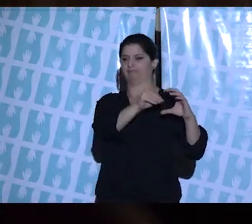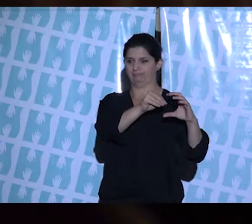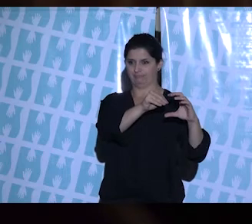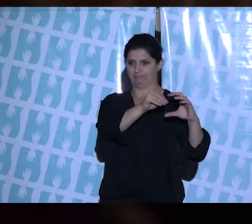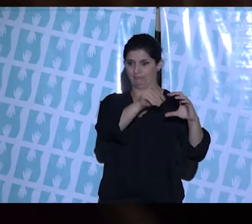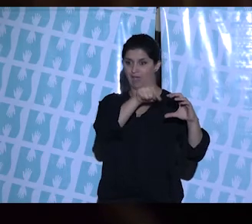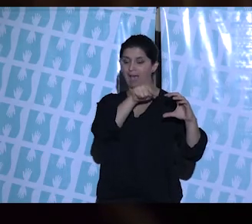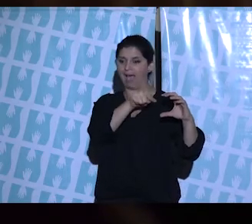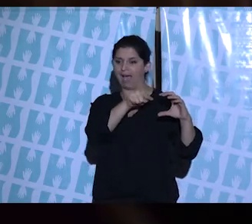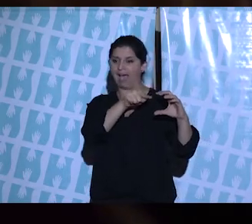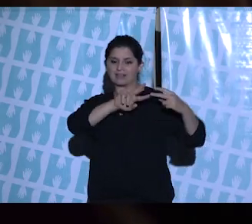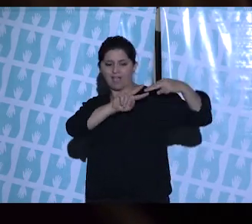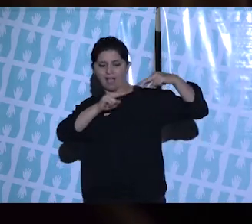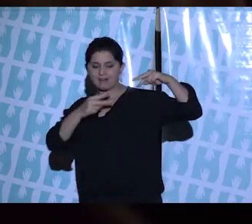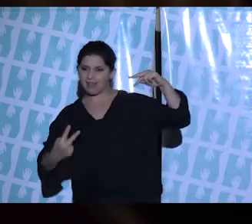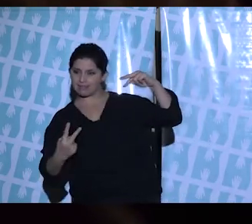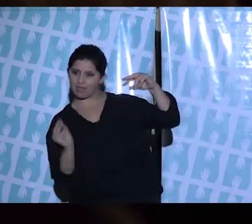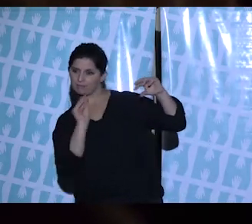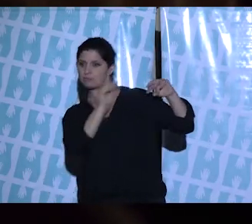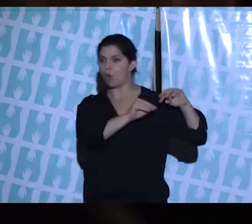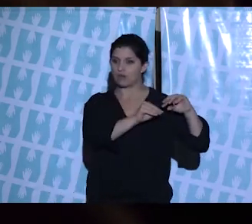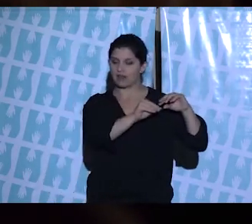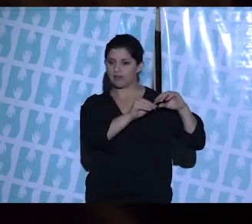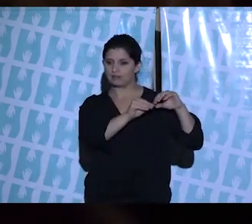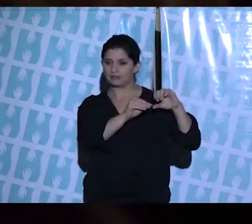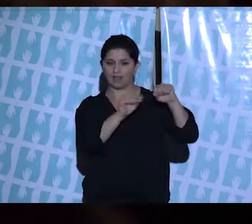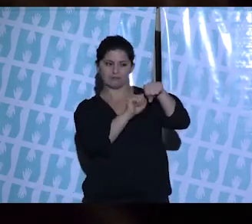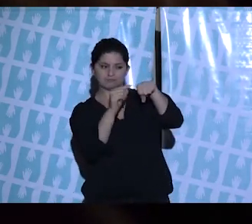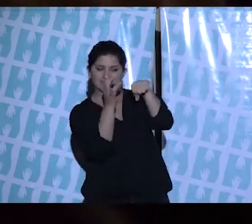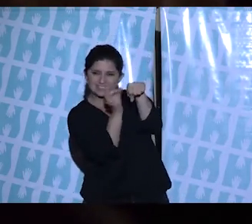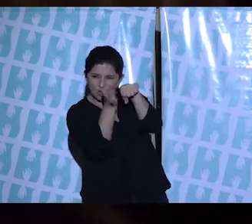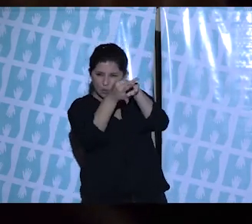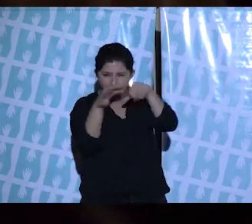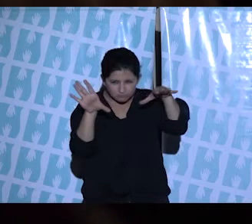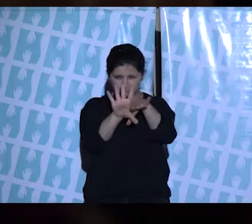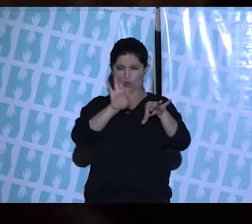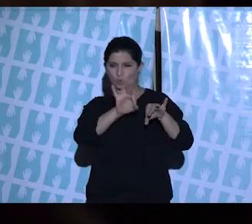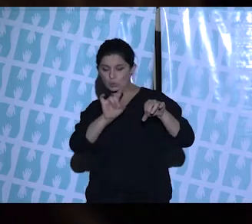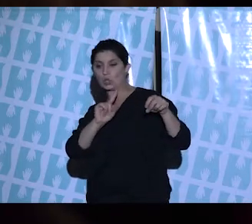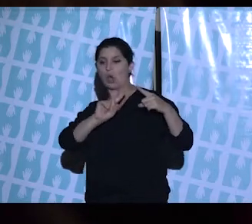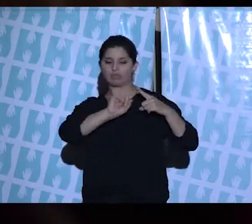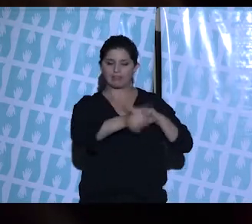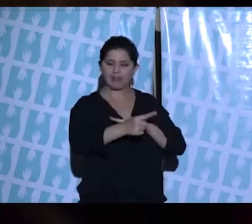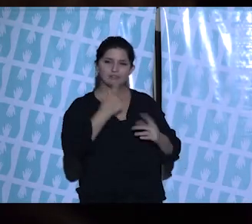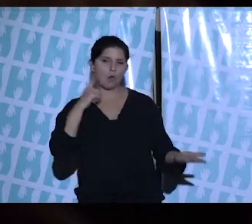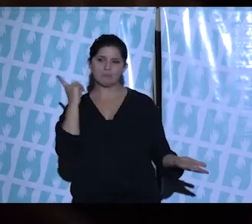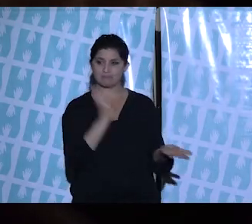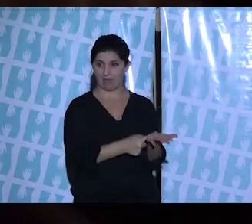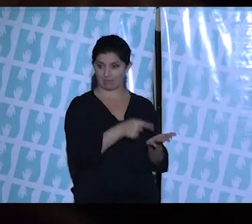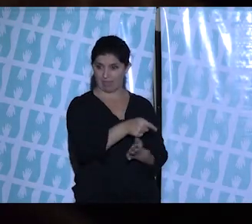insertar una orden genética en una parte específica de la célula. Y esa orden genética